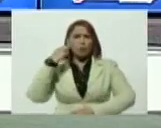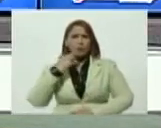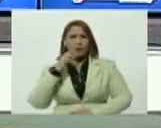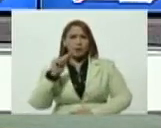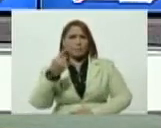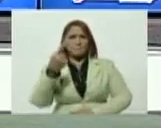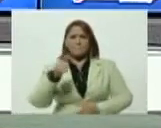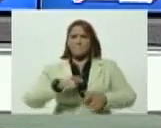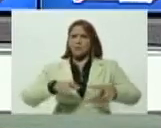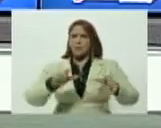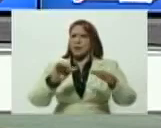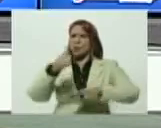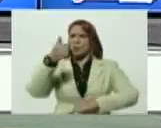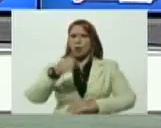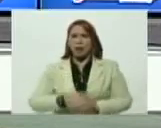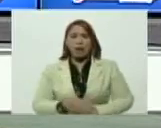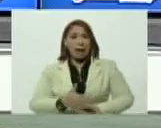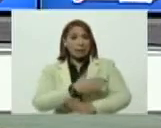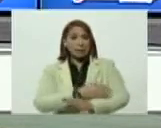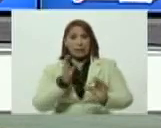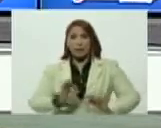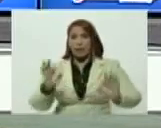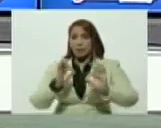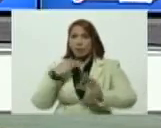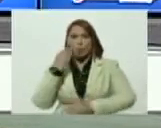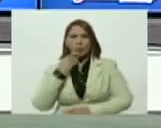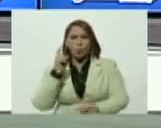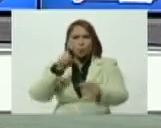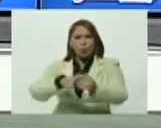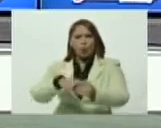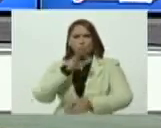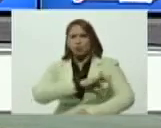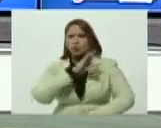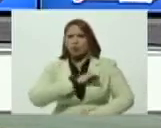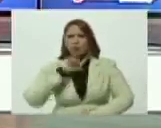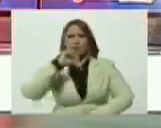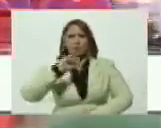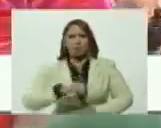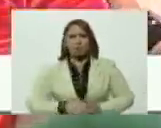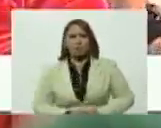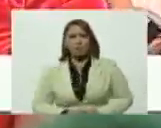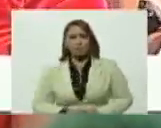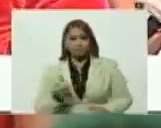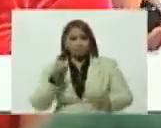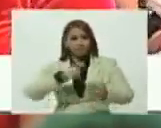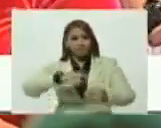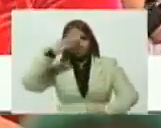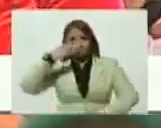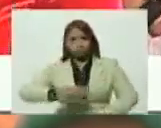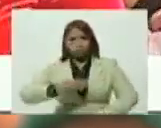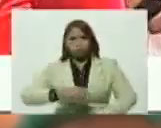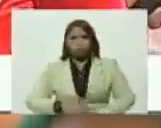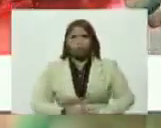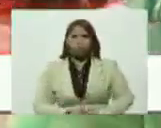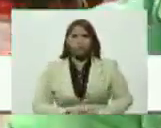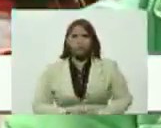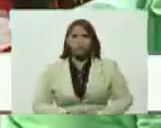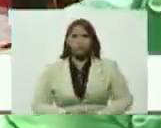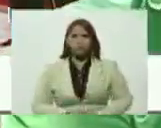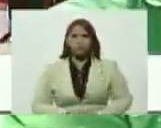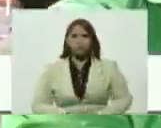primer lugar, antes que nadie, la juventud socialista en la milicia nacional bolivariana.